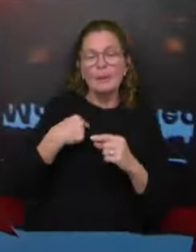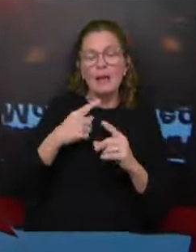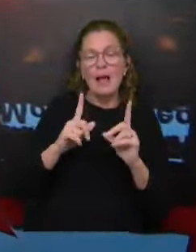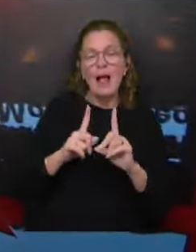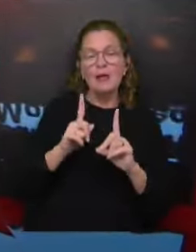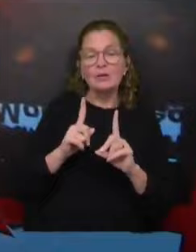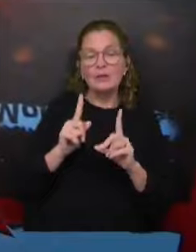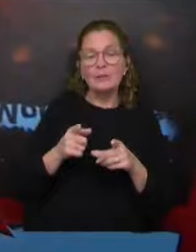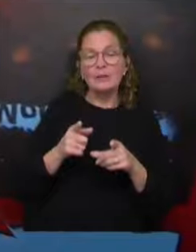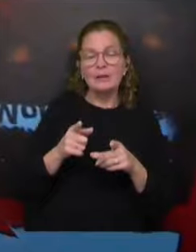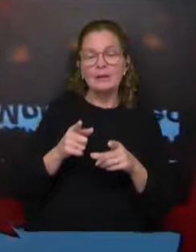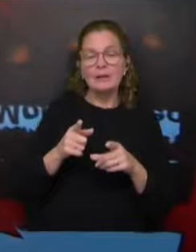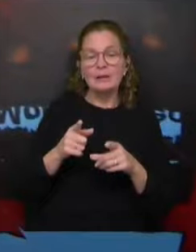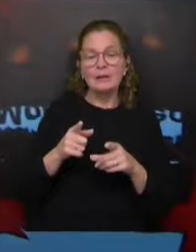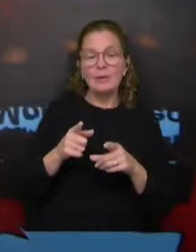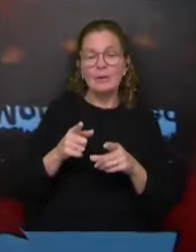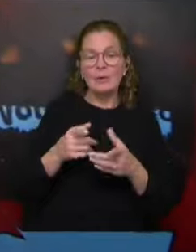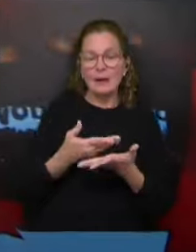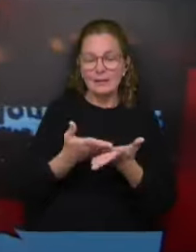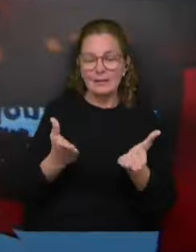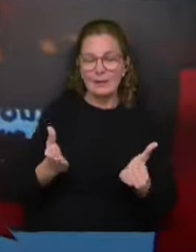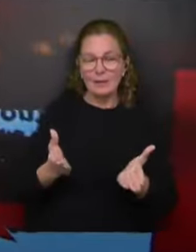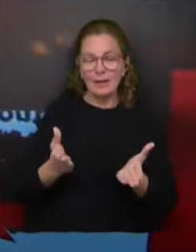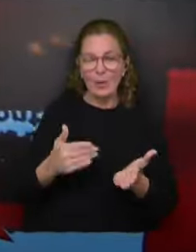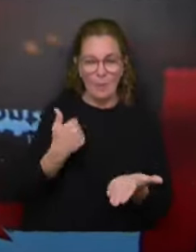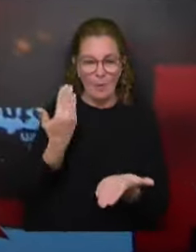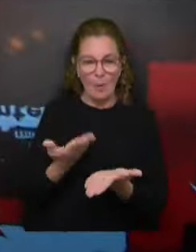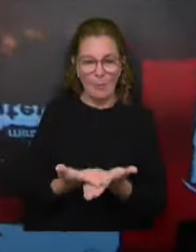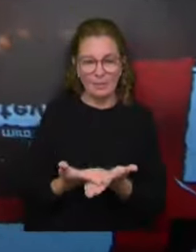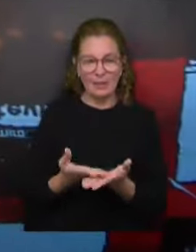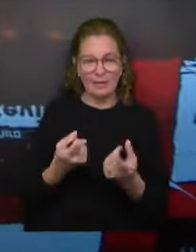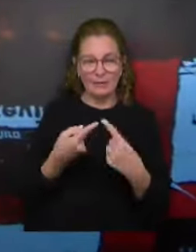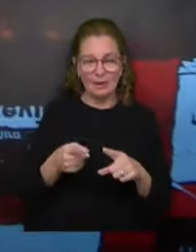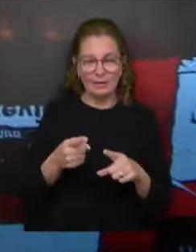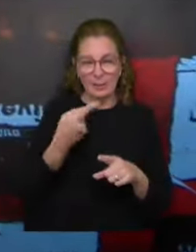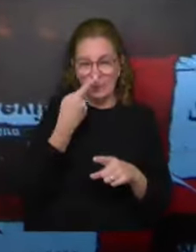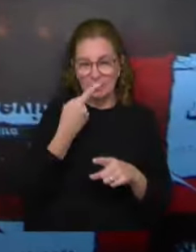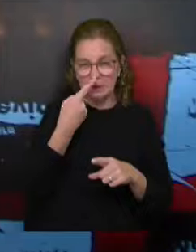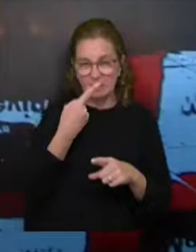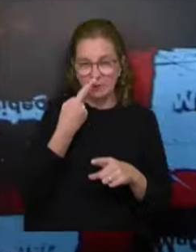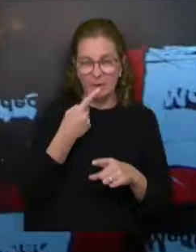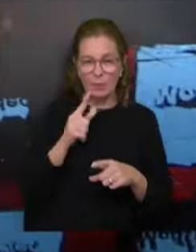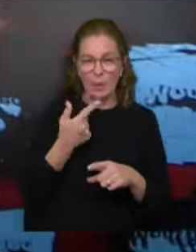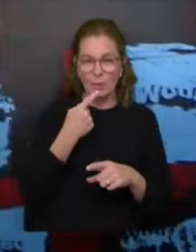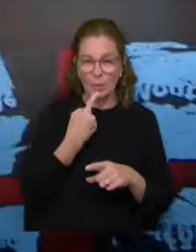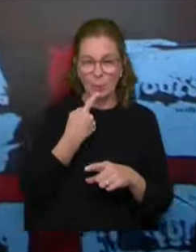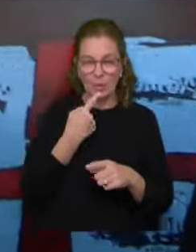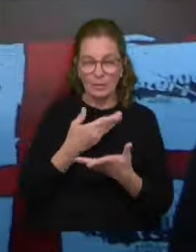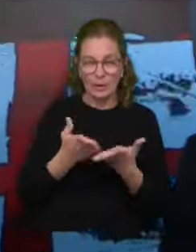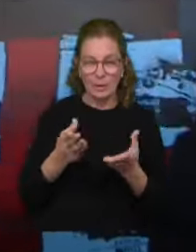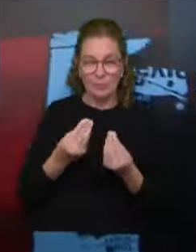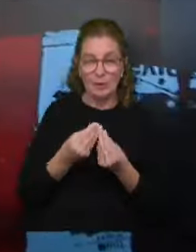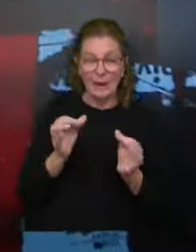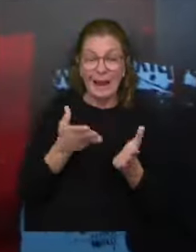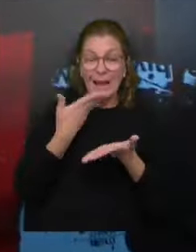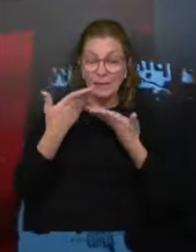cuestión de quiebre en la escena con su propuesta, que lo hace muy interesante, duda, porque mezcla verdad. Muchísimas cosas. Además de buenas